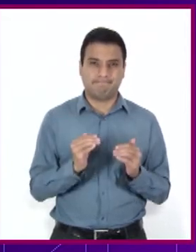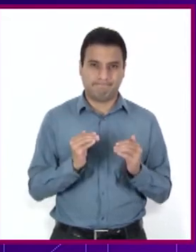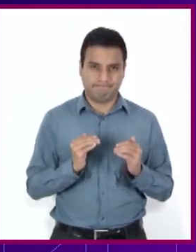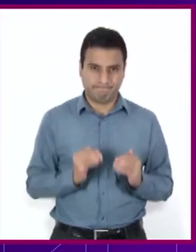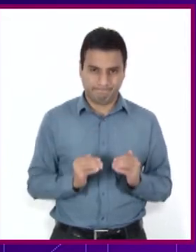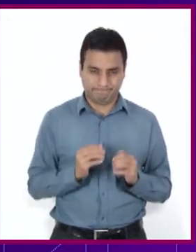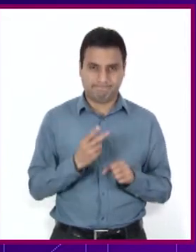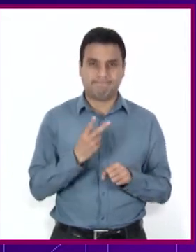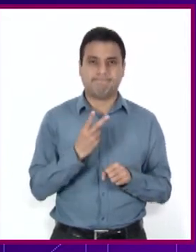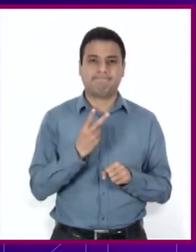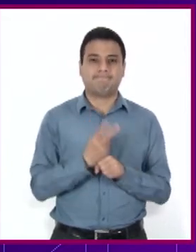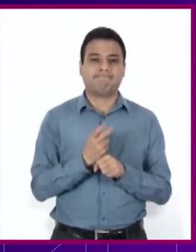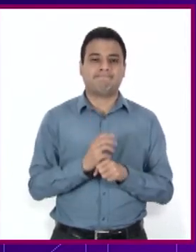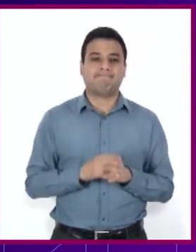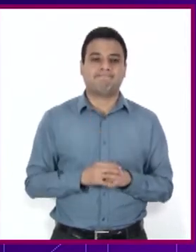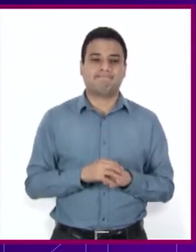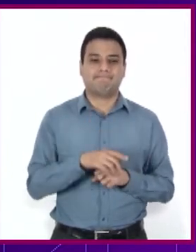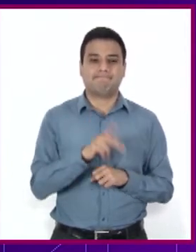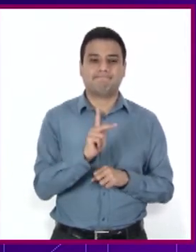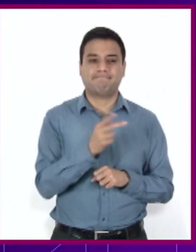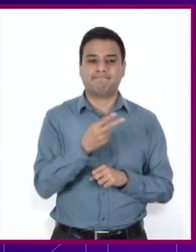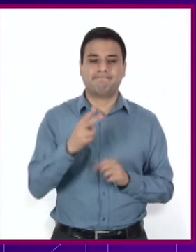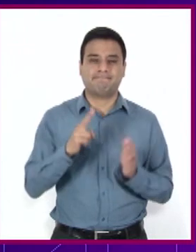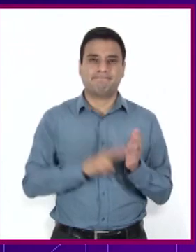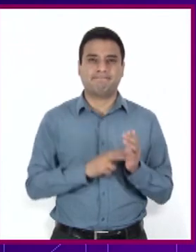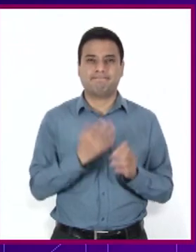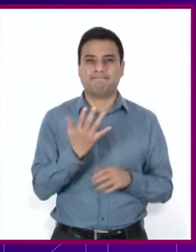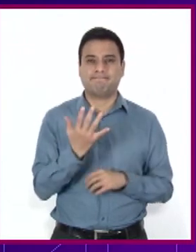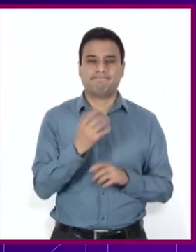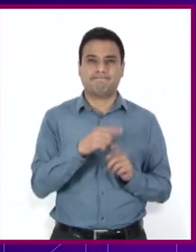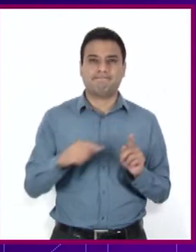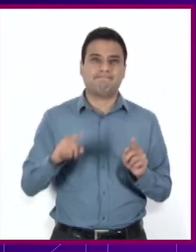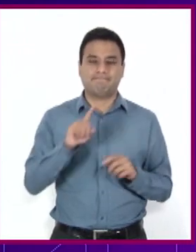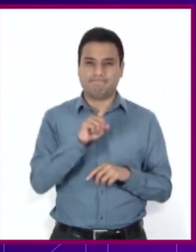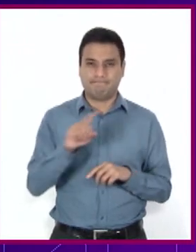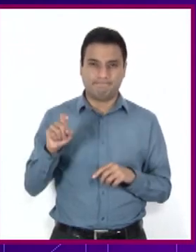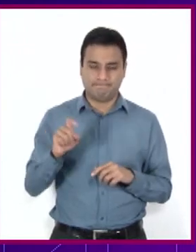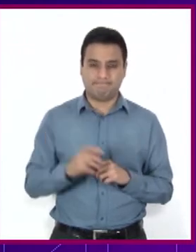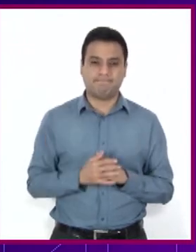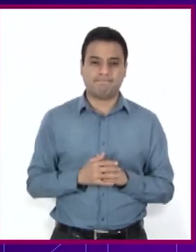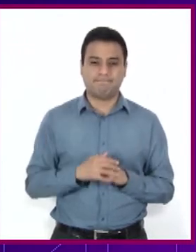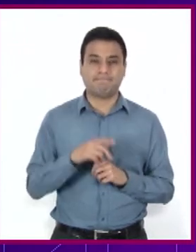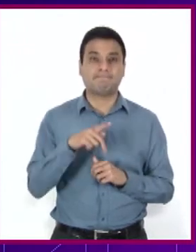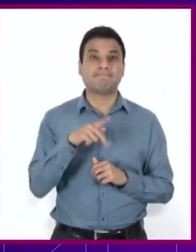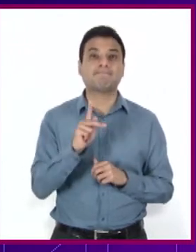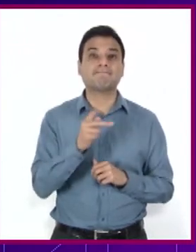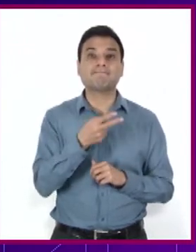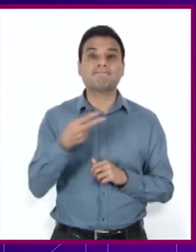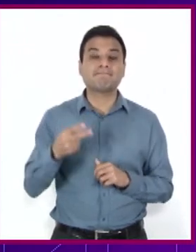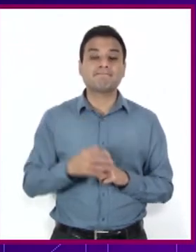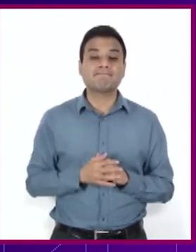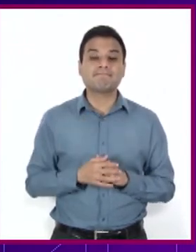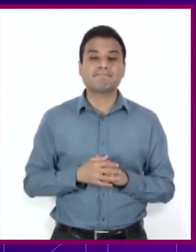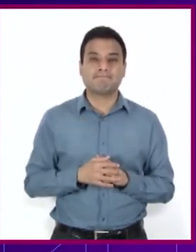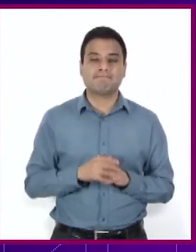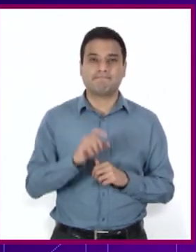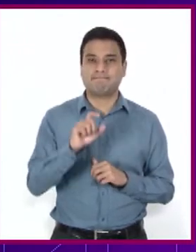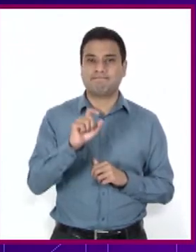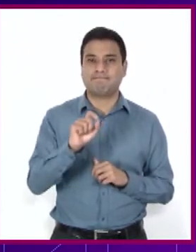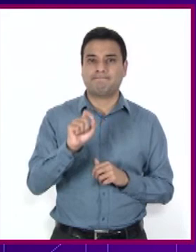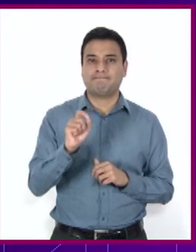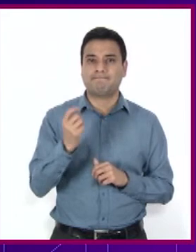segunda fila. K es igual a 2050 entre 100, obteniendo el valor de K igual